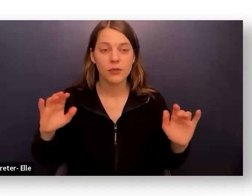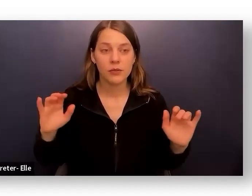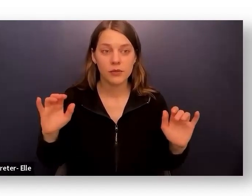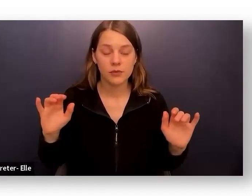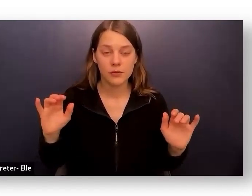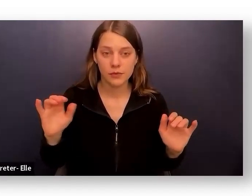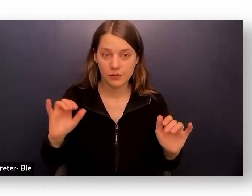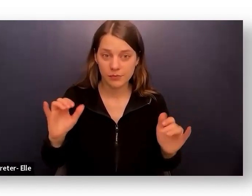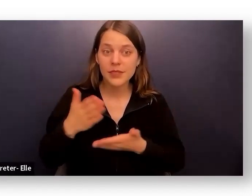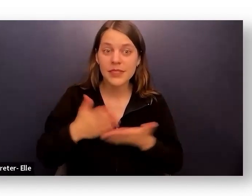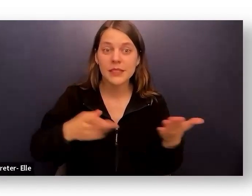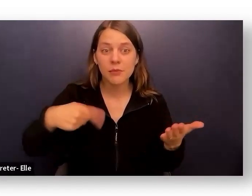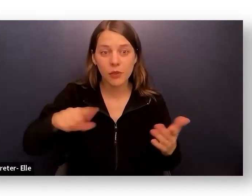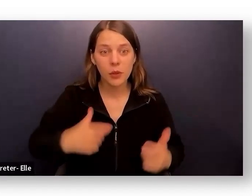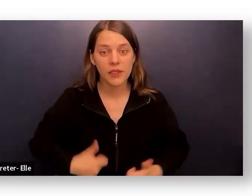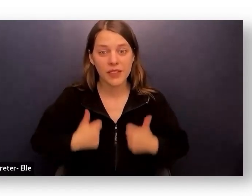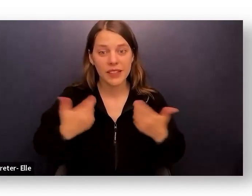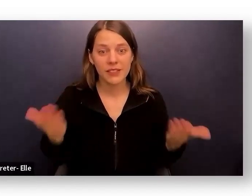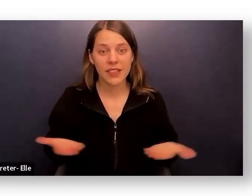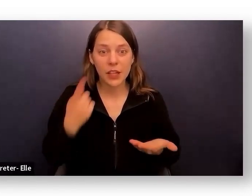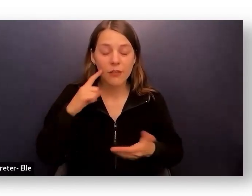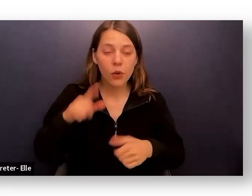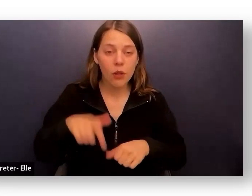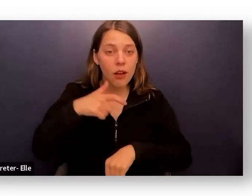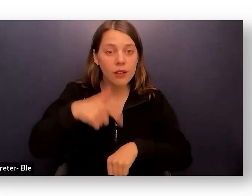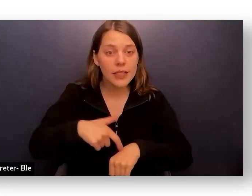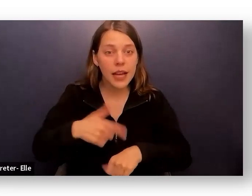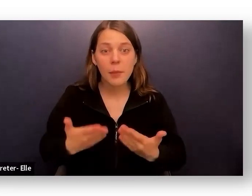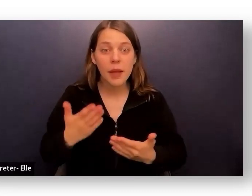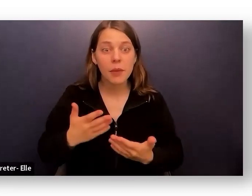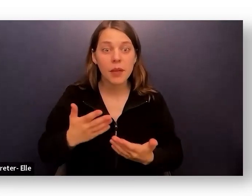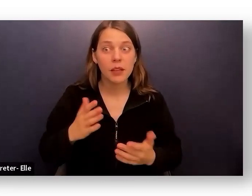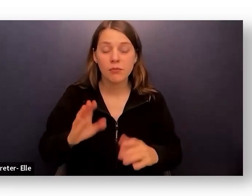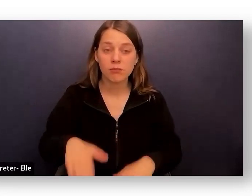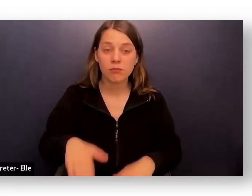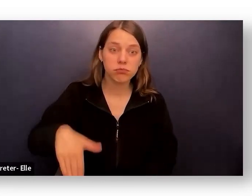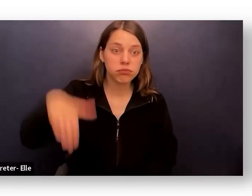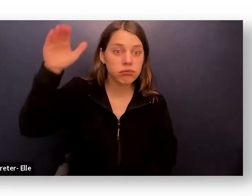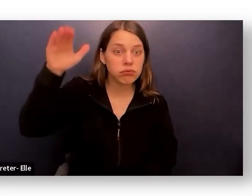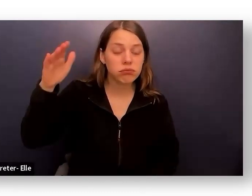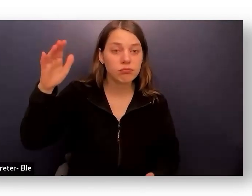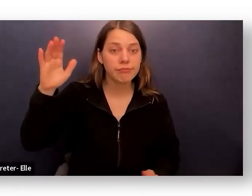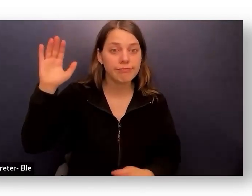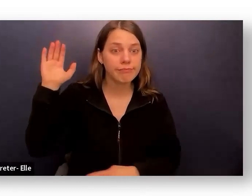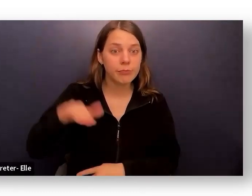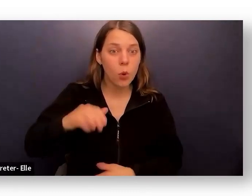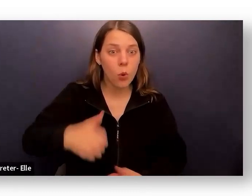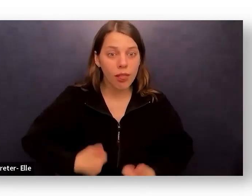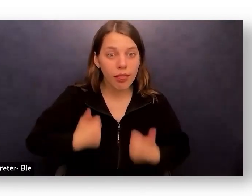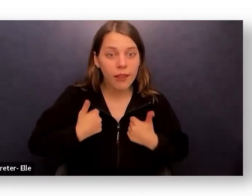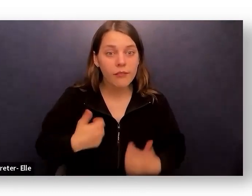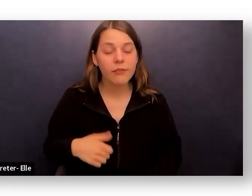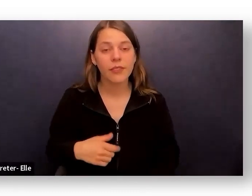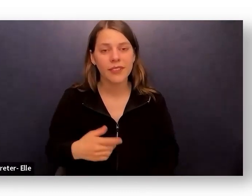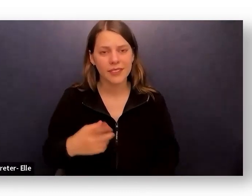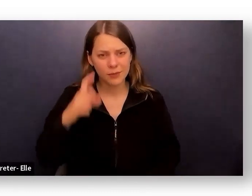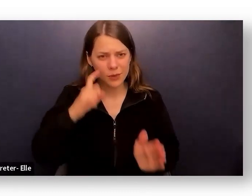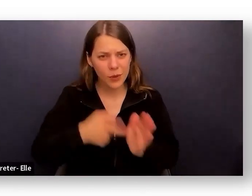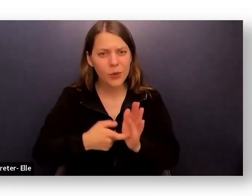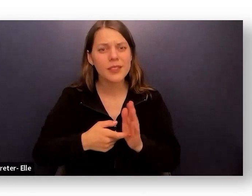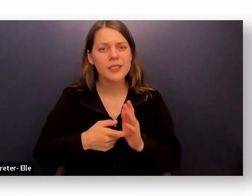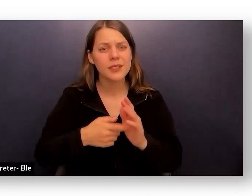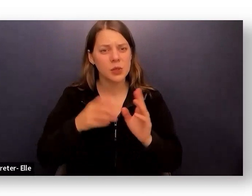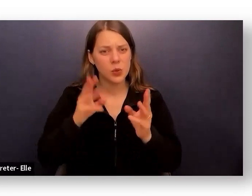Entonces, con eso, muchos de ustedes ya han vivido aquí por mucho tiempo y tal vez toda su vida. Entonces, ustedes han